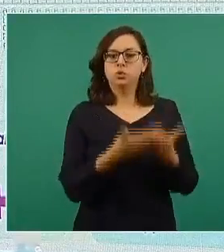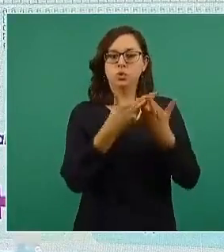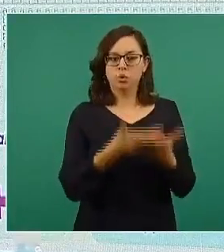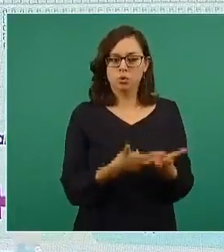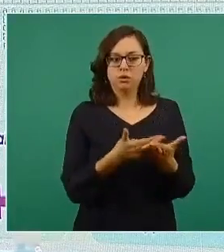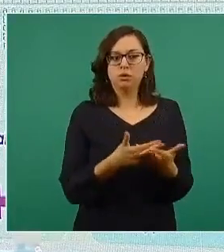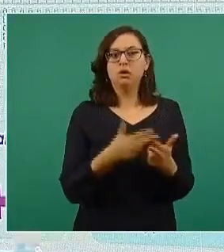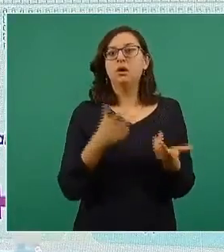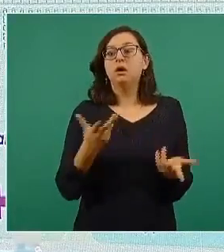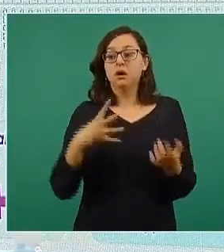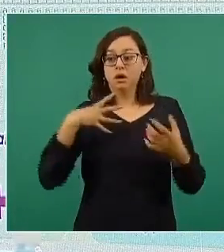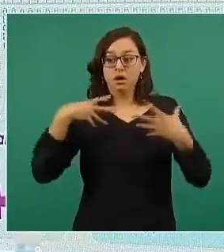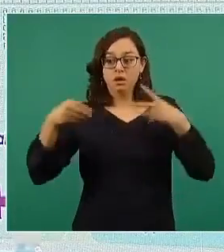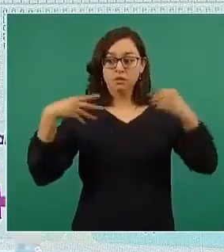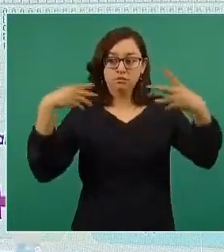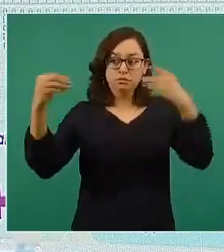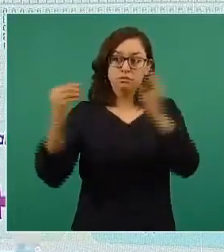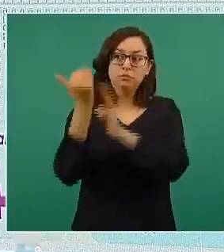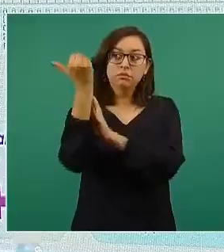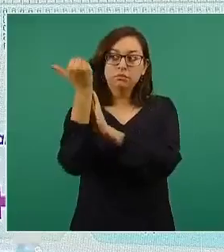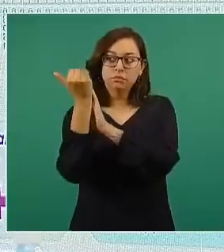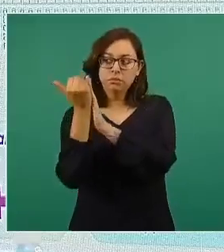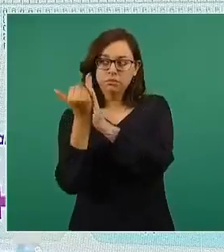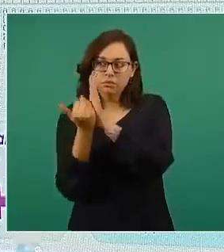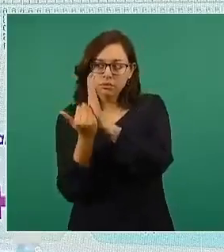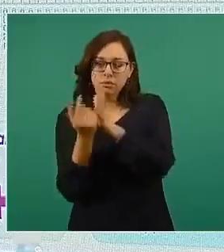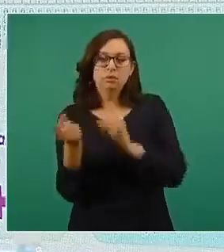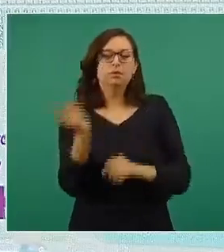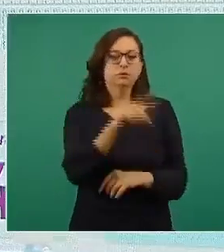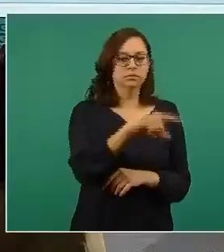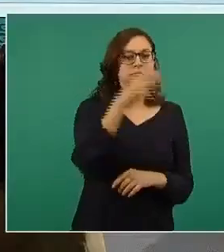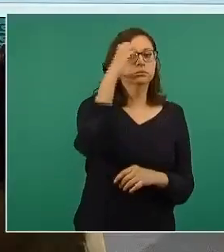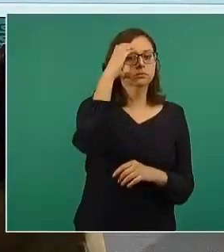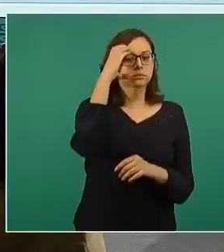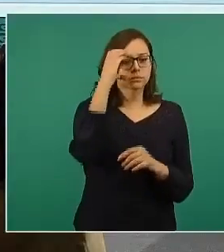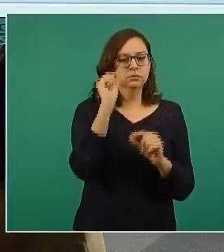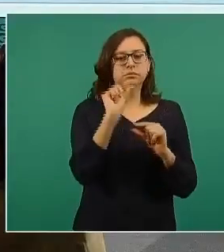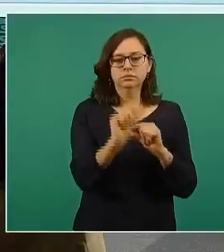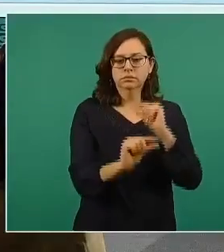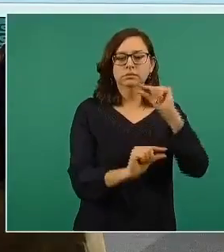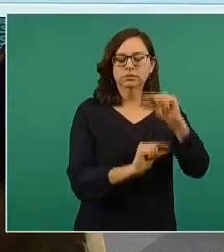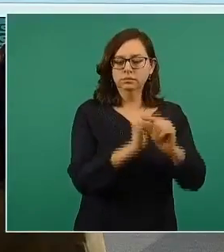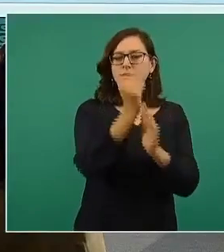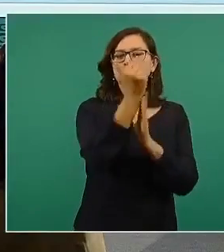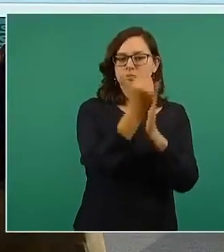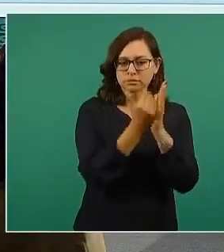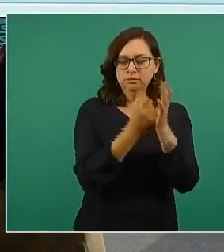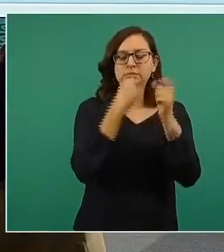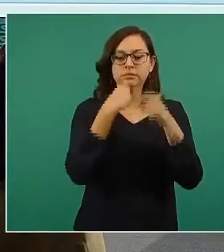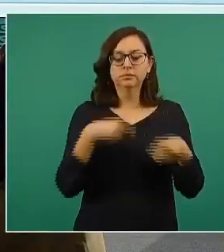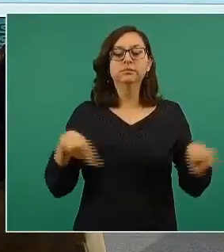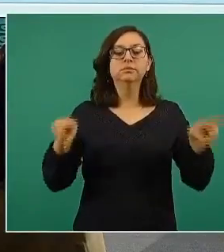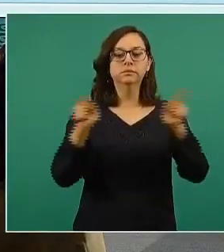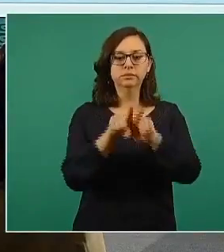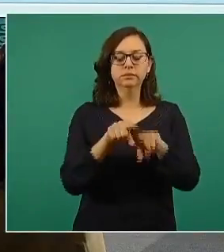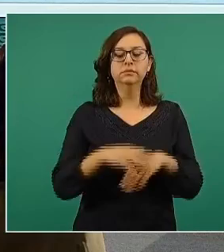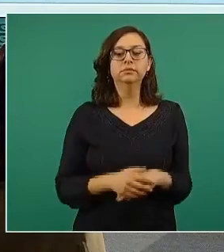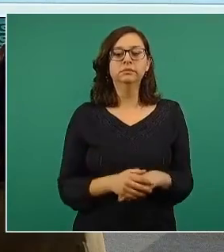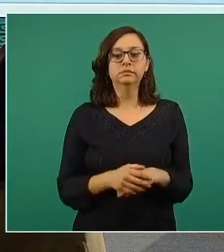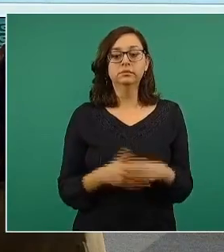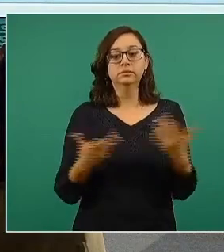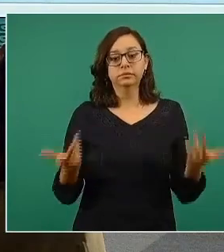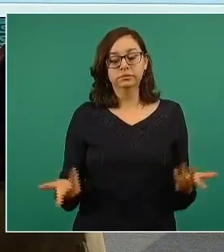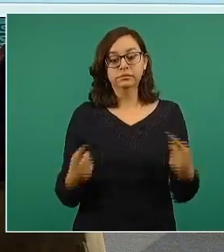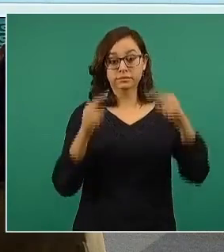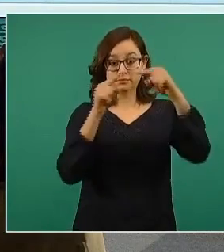que la epidemia desciende, la vamos persiguiendo de atrás para adelante. 87% es el porcentaje de reducción